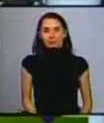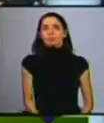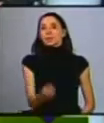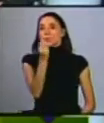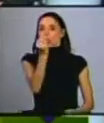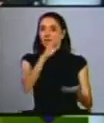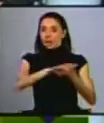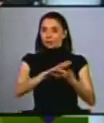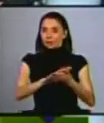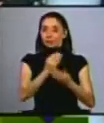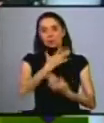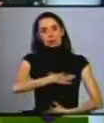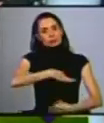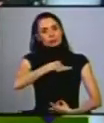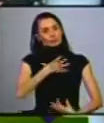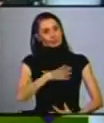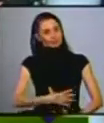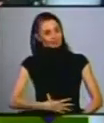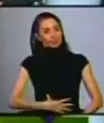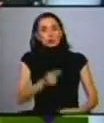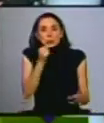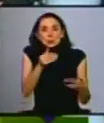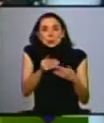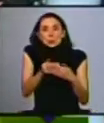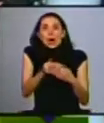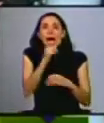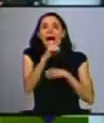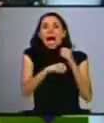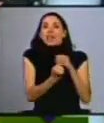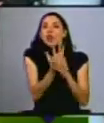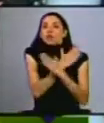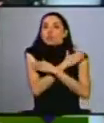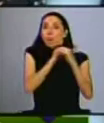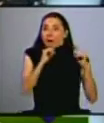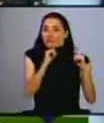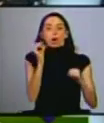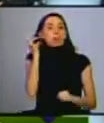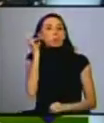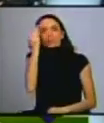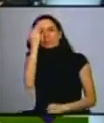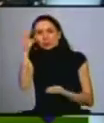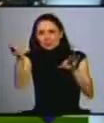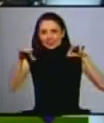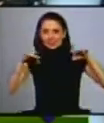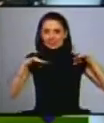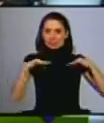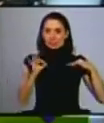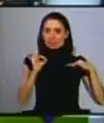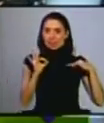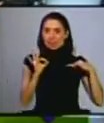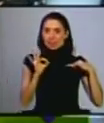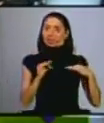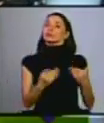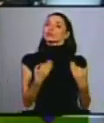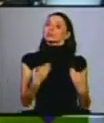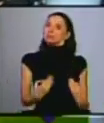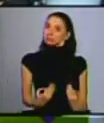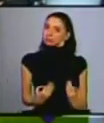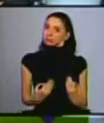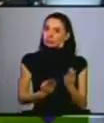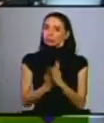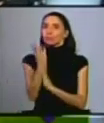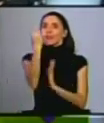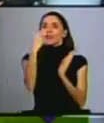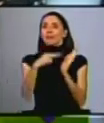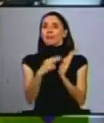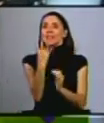para una buena fiesta, un buen atuendo. Se acerca el año nuevo y una de las preocupaciones de las mujeres es encontrar la tenida perfecta para recibir como corresponde